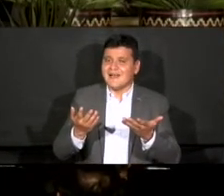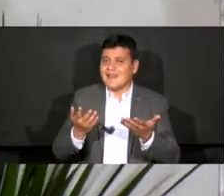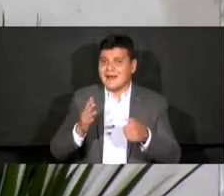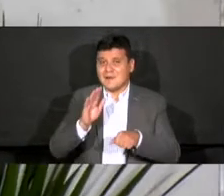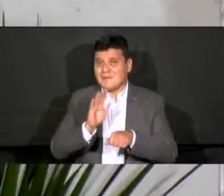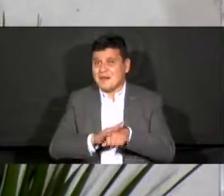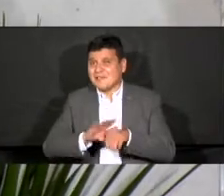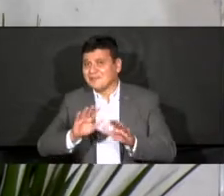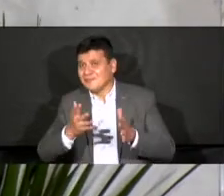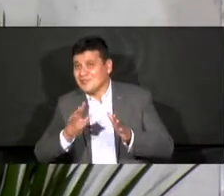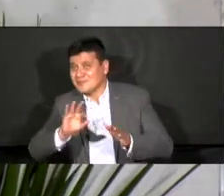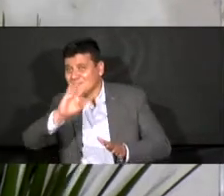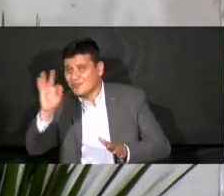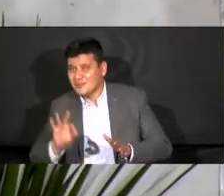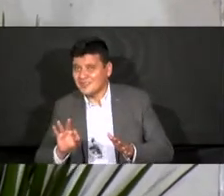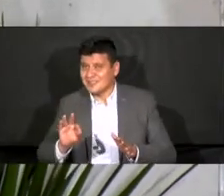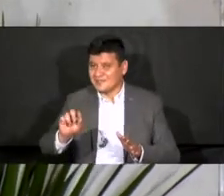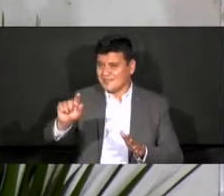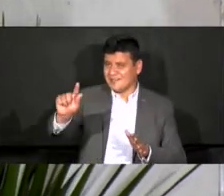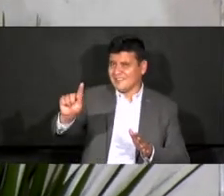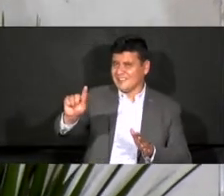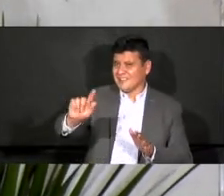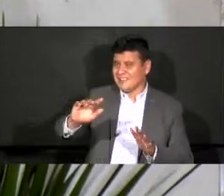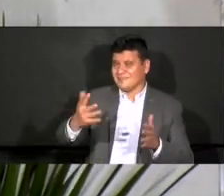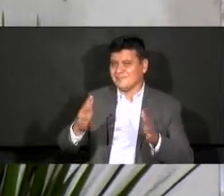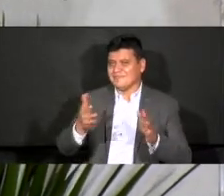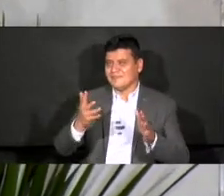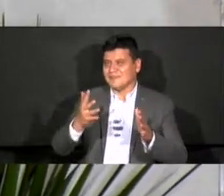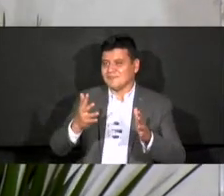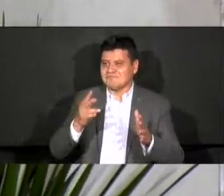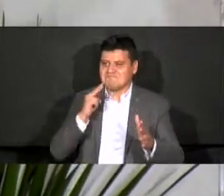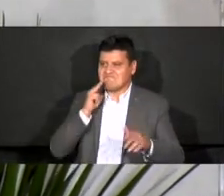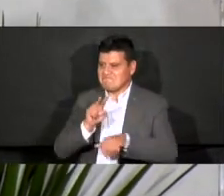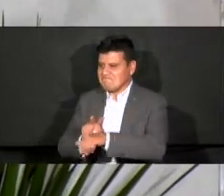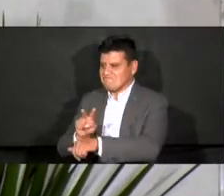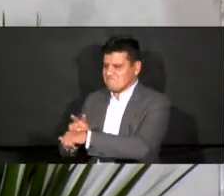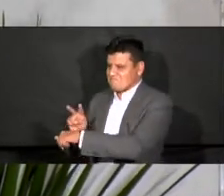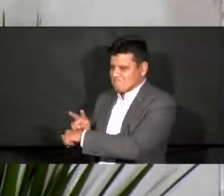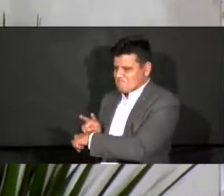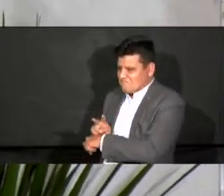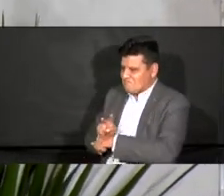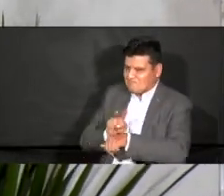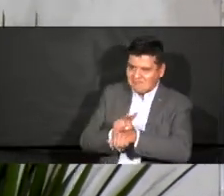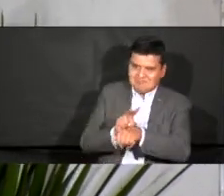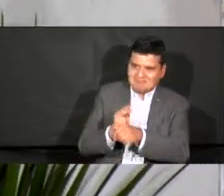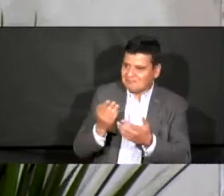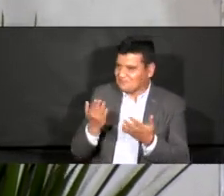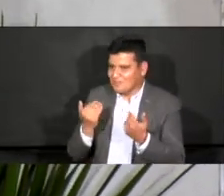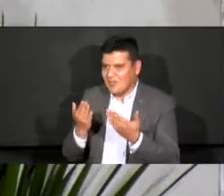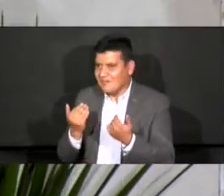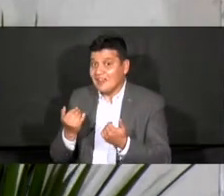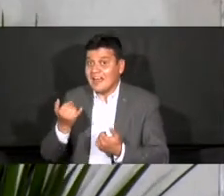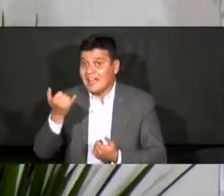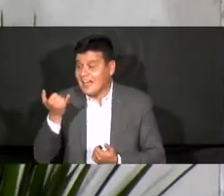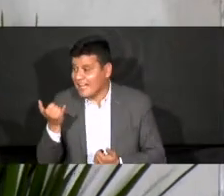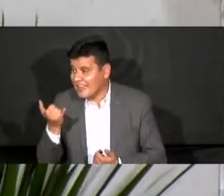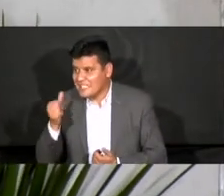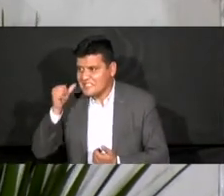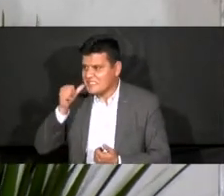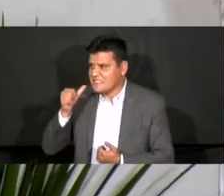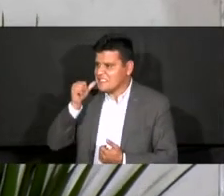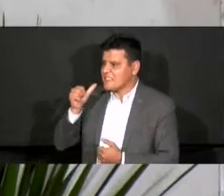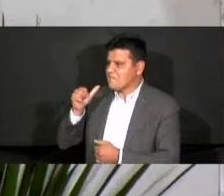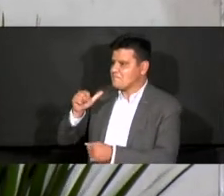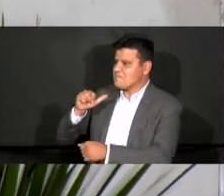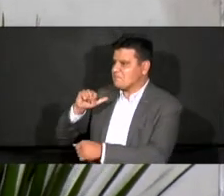el 60% fueron adquisiciones gubernamentales que fueron hechas a través de adjudicaciones